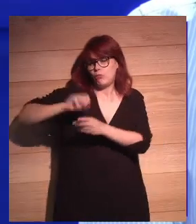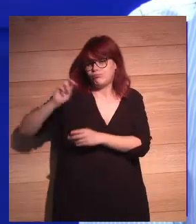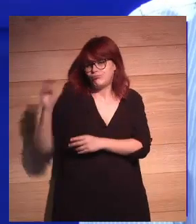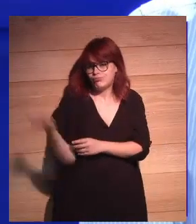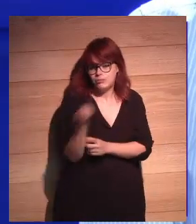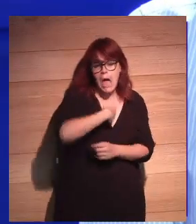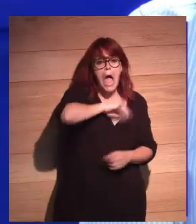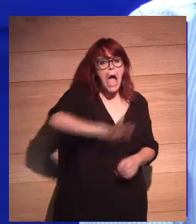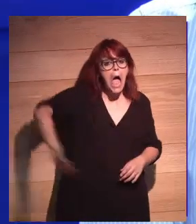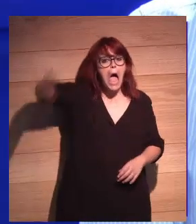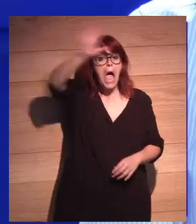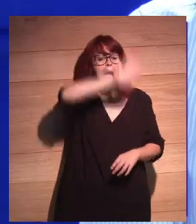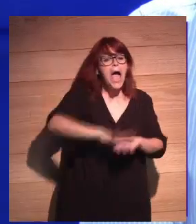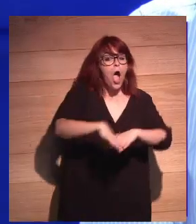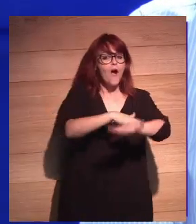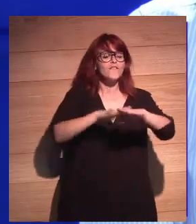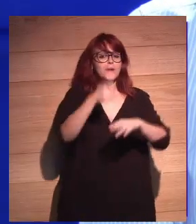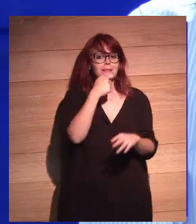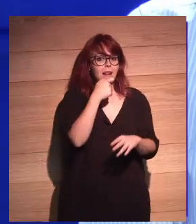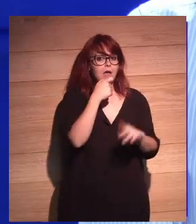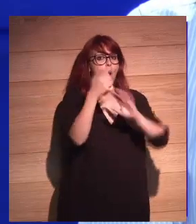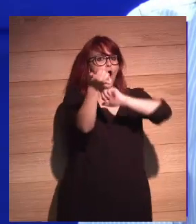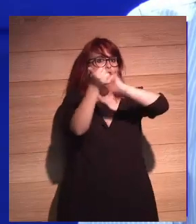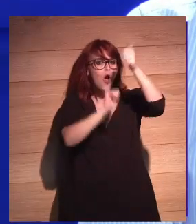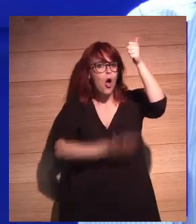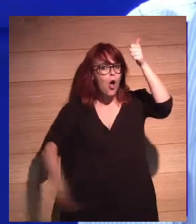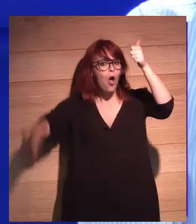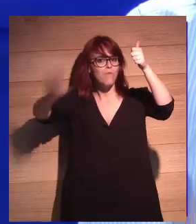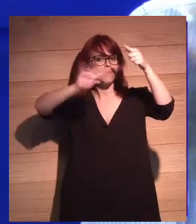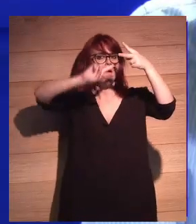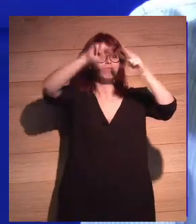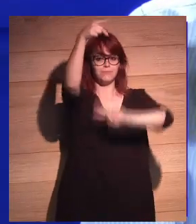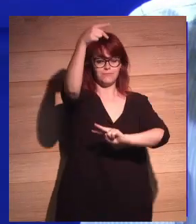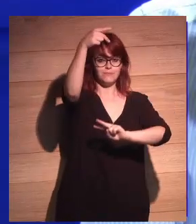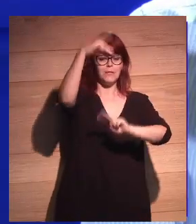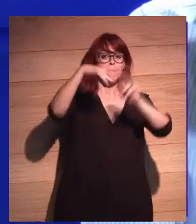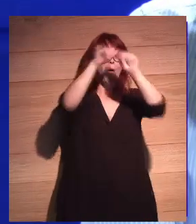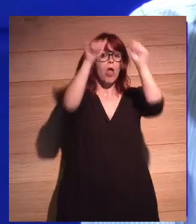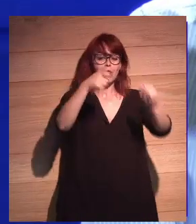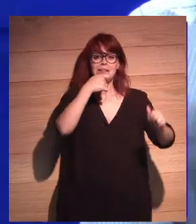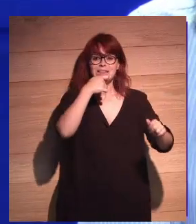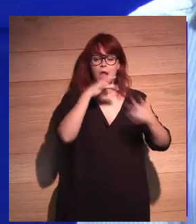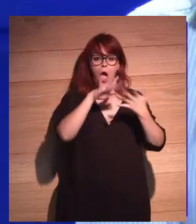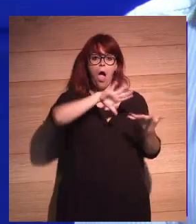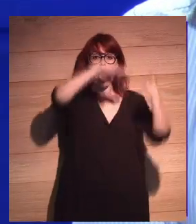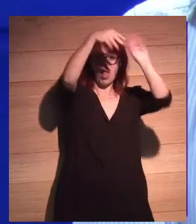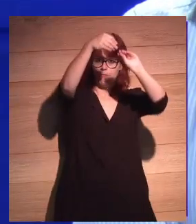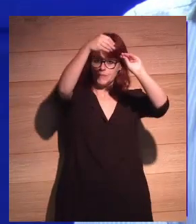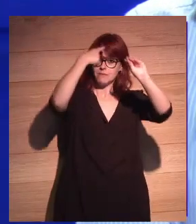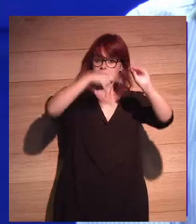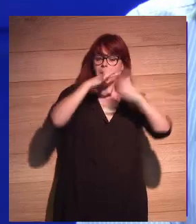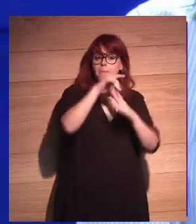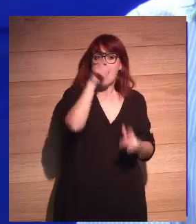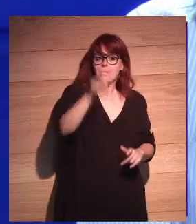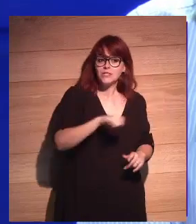territorio español. El gobierno británico copió el modelo español, ¿de acuerdo? Y ese modelo se extrapoló. Soy amigo